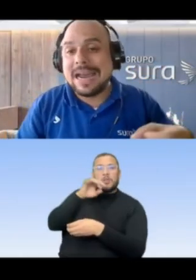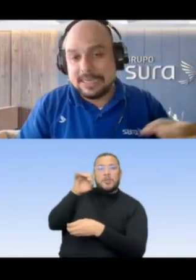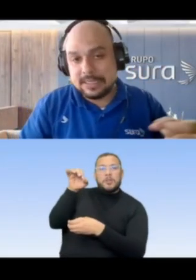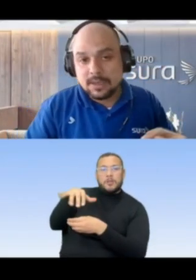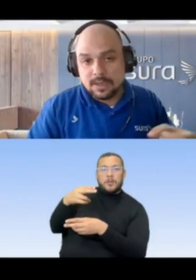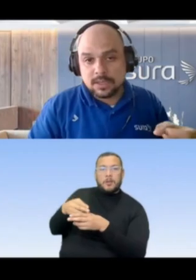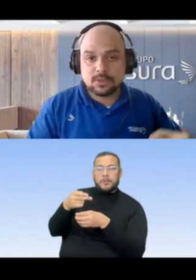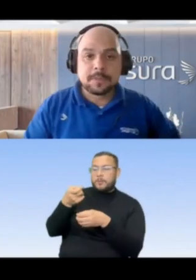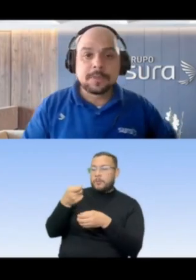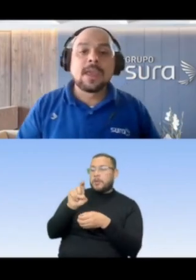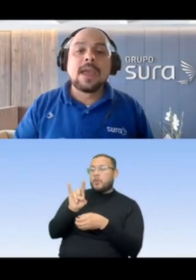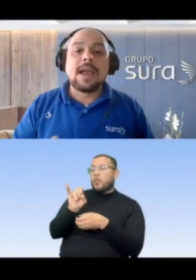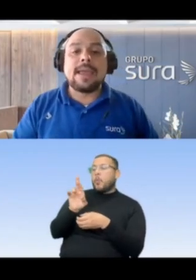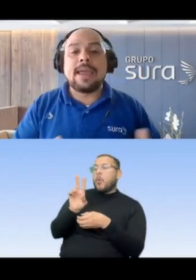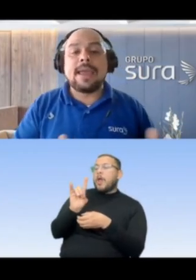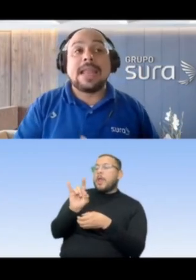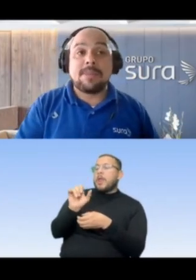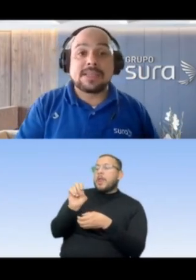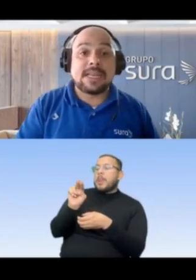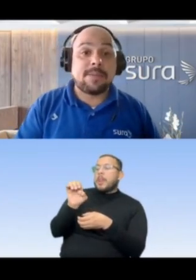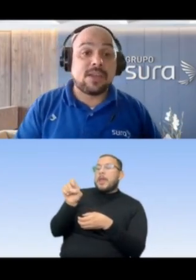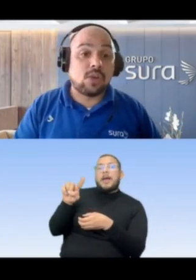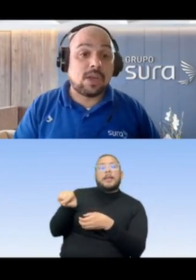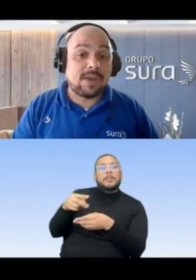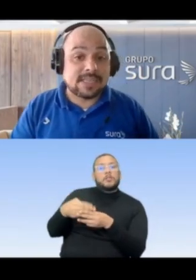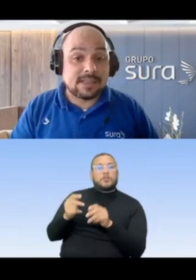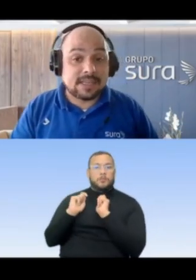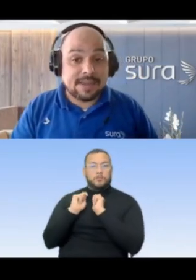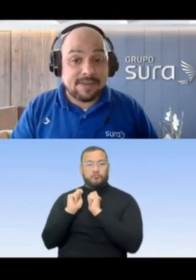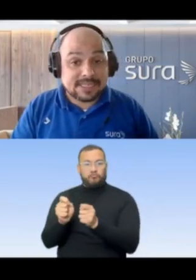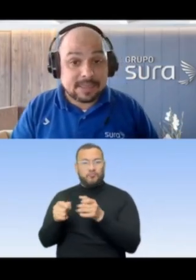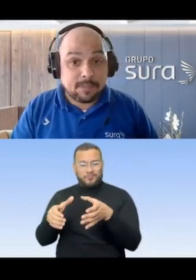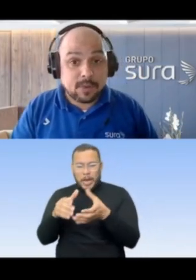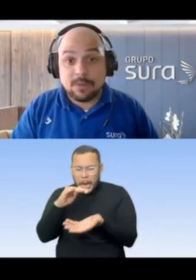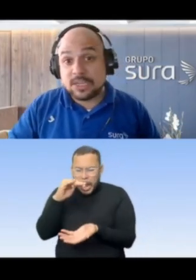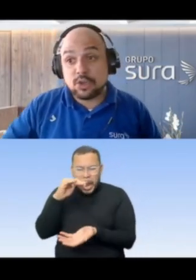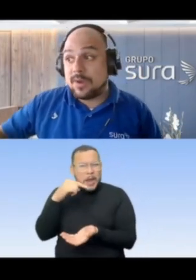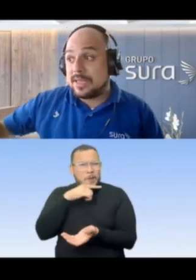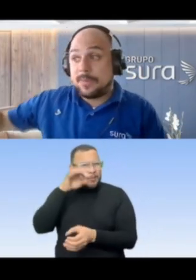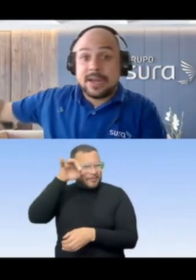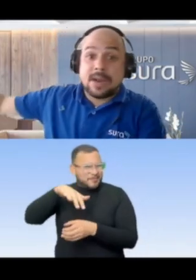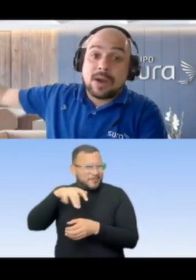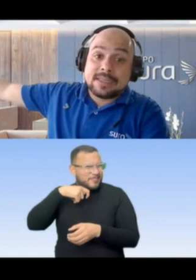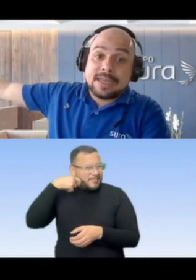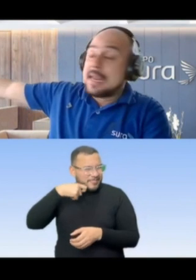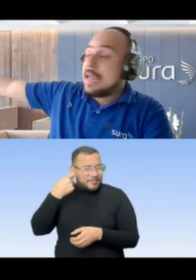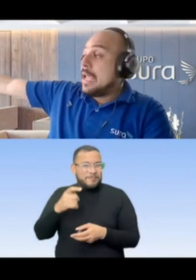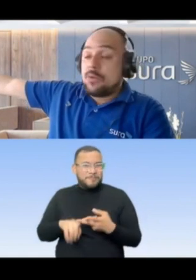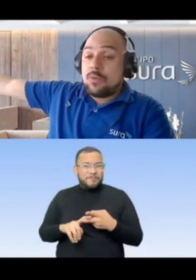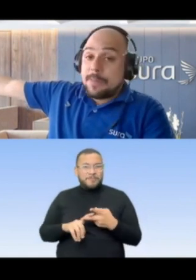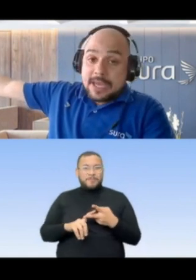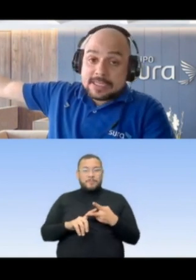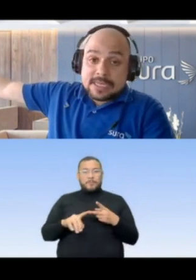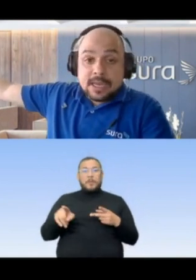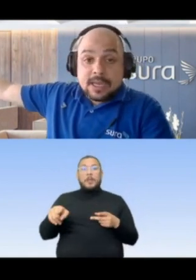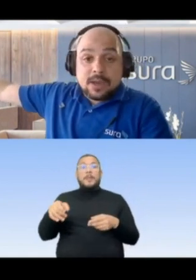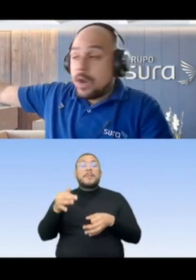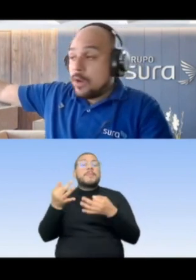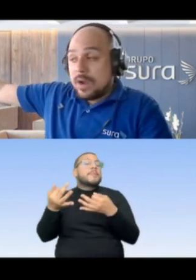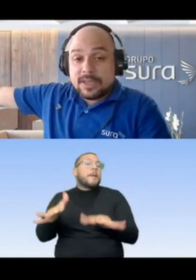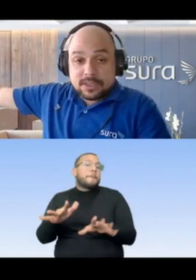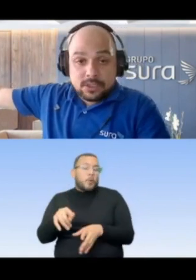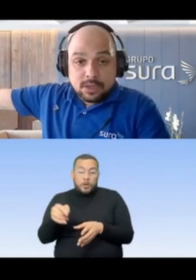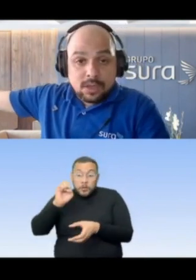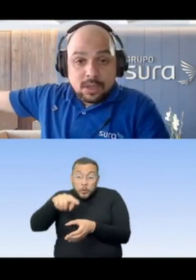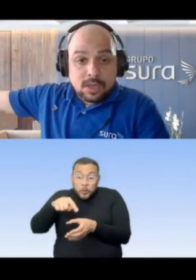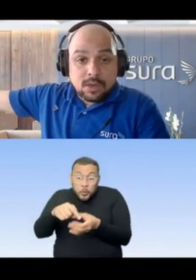llaman guardianes. ¿Listo? El almacenamiento debe ser temporal, no es que yo me vaya a poner a guardar en una pieza